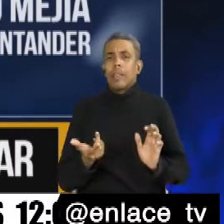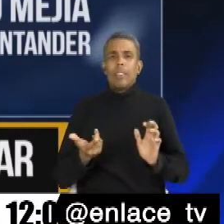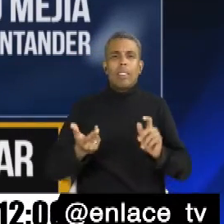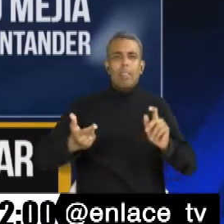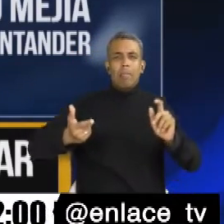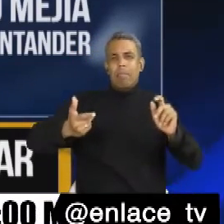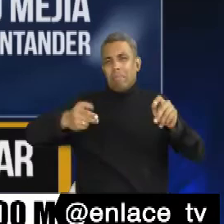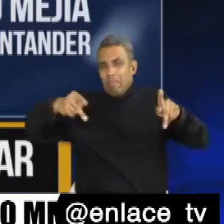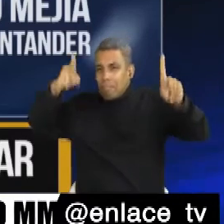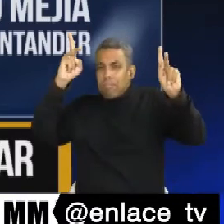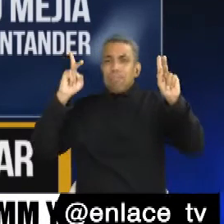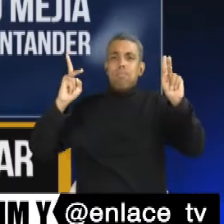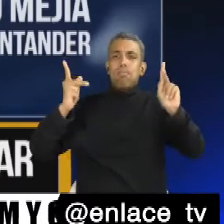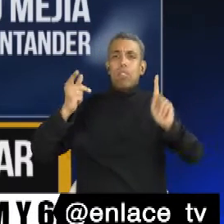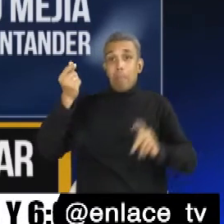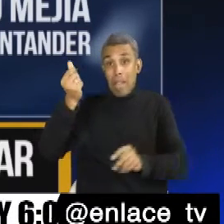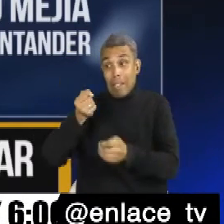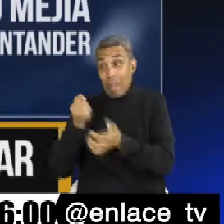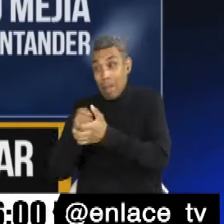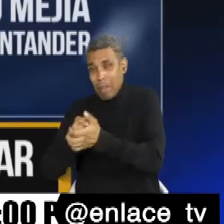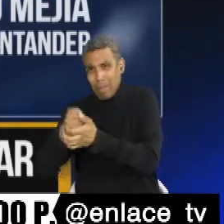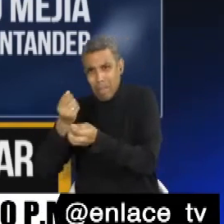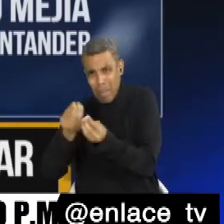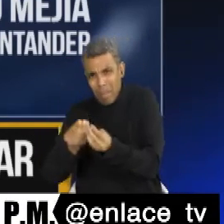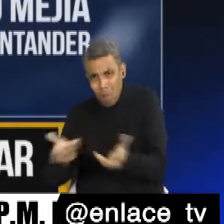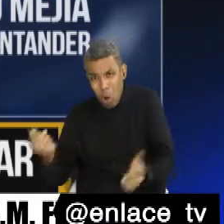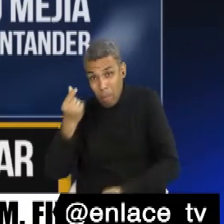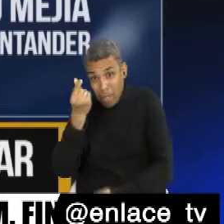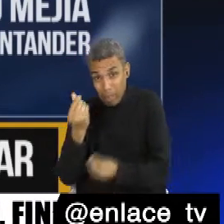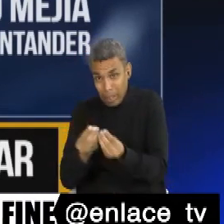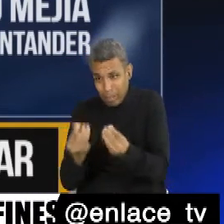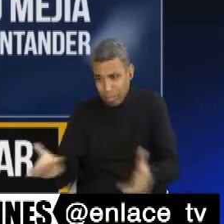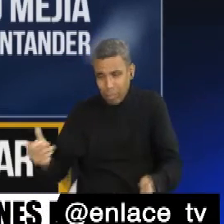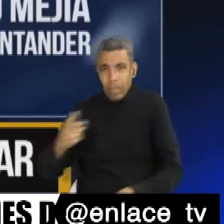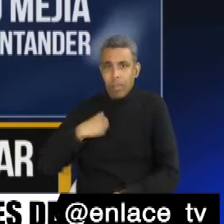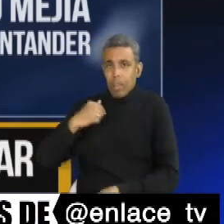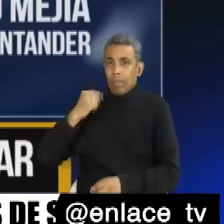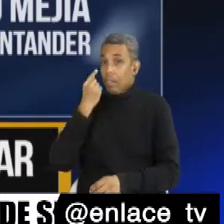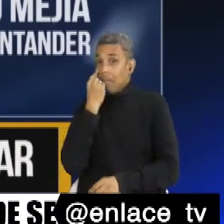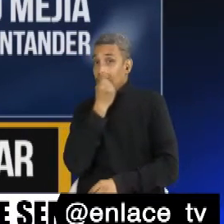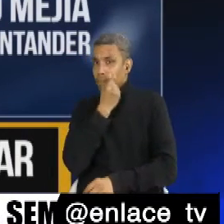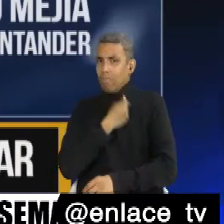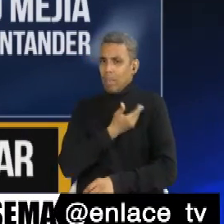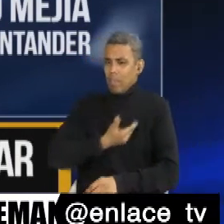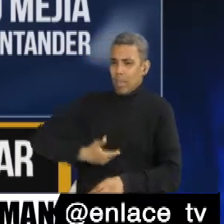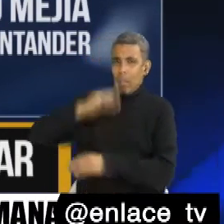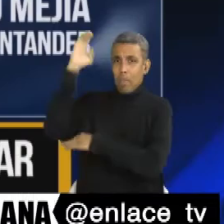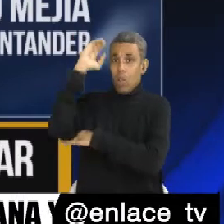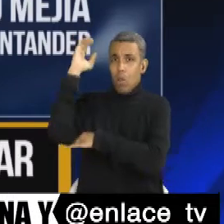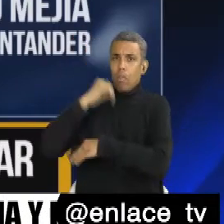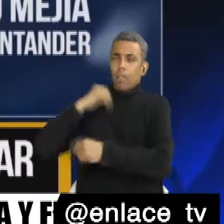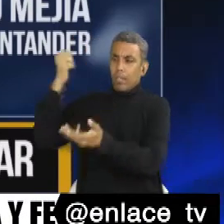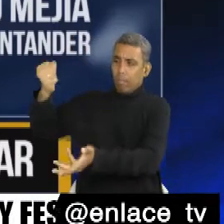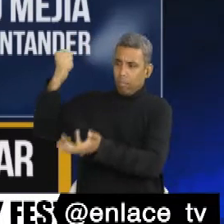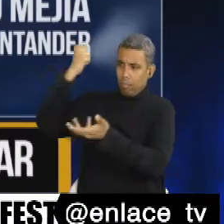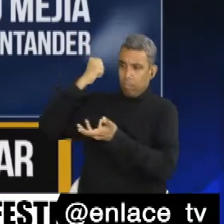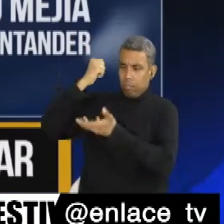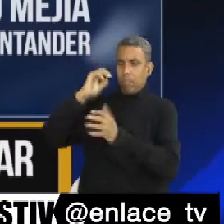beneficio, porque estos recursos son recursos del orden nacional. Que si se llega a